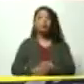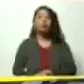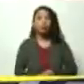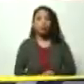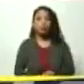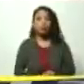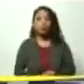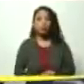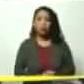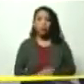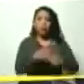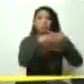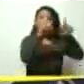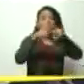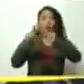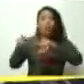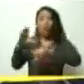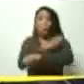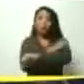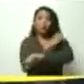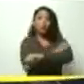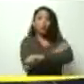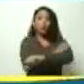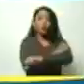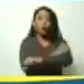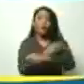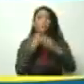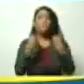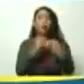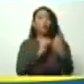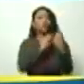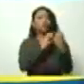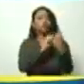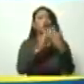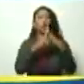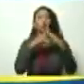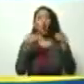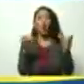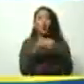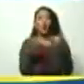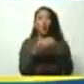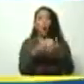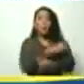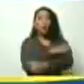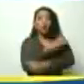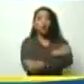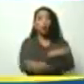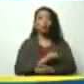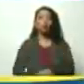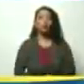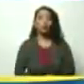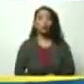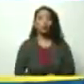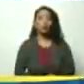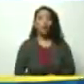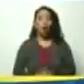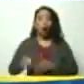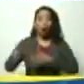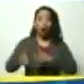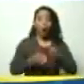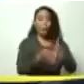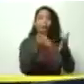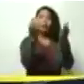en la diversidad de la oposición para dialogar con todos los sectores de la oposición es el camino